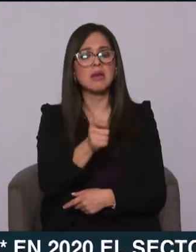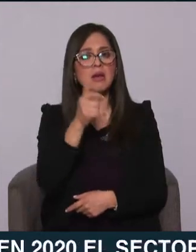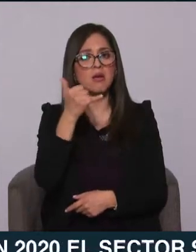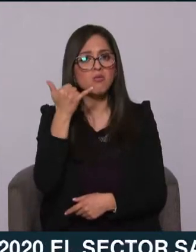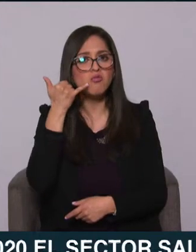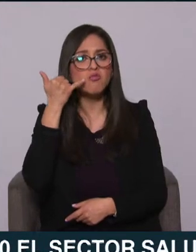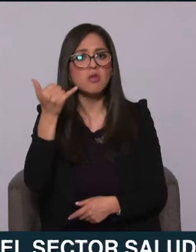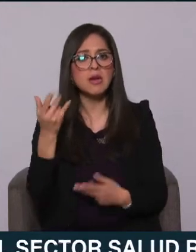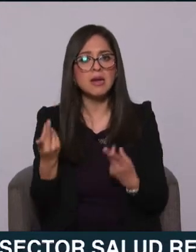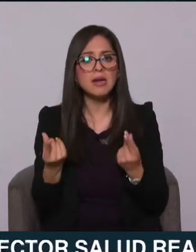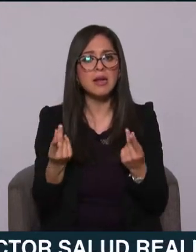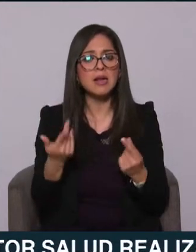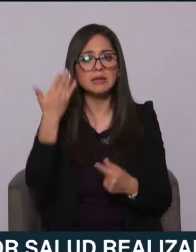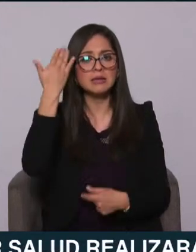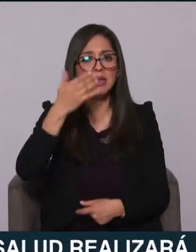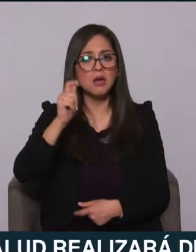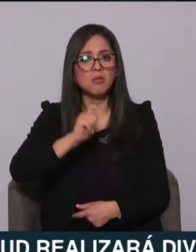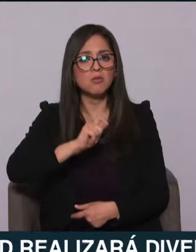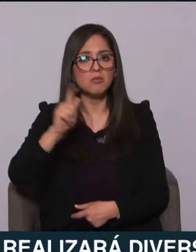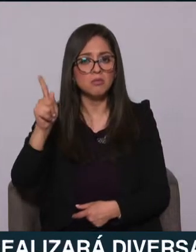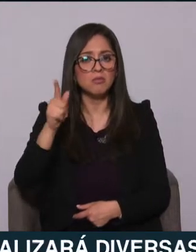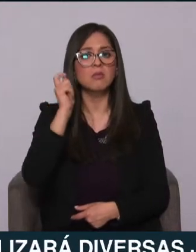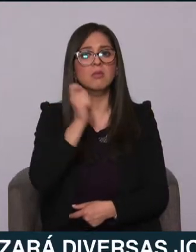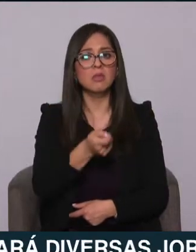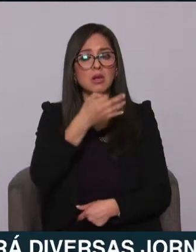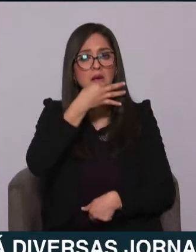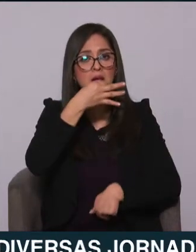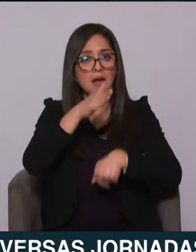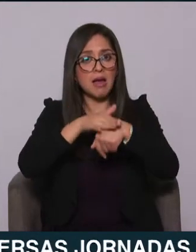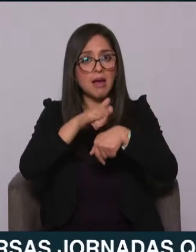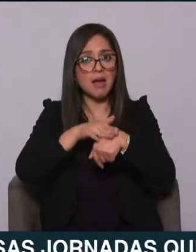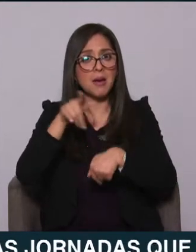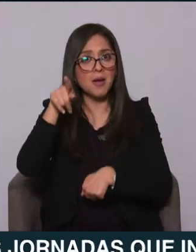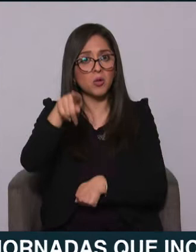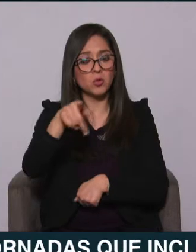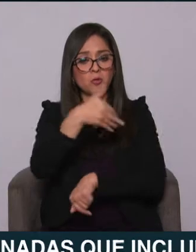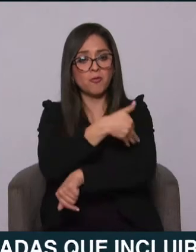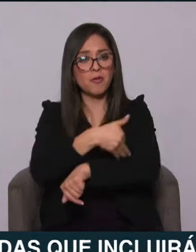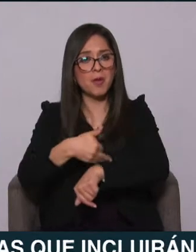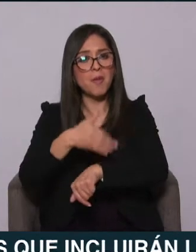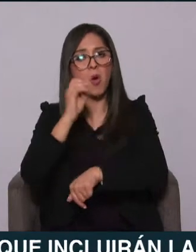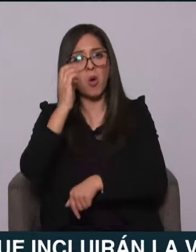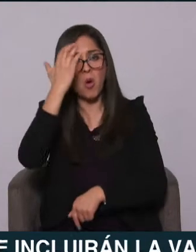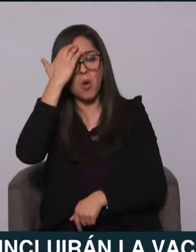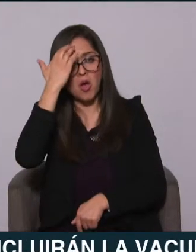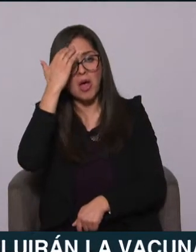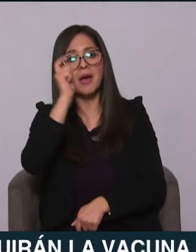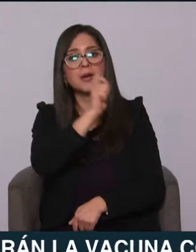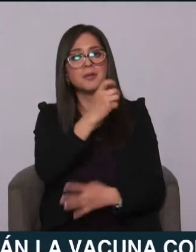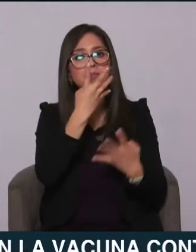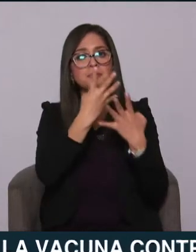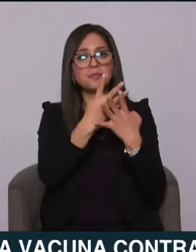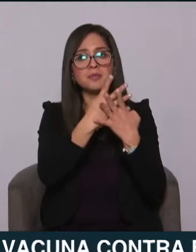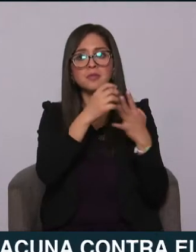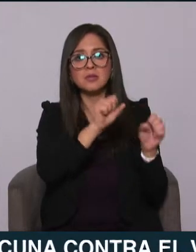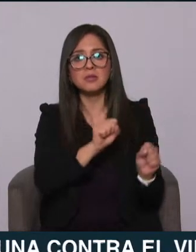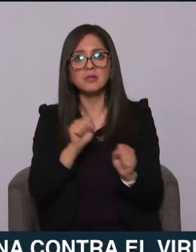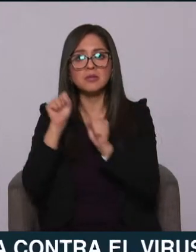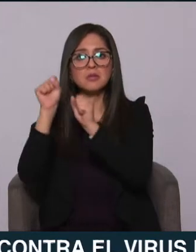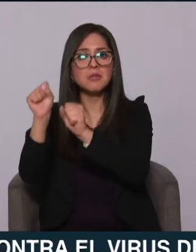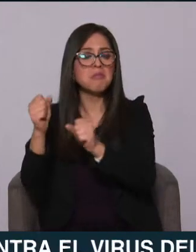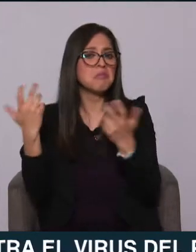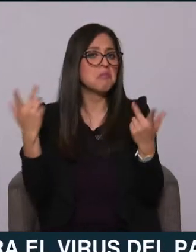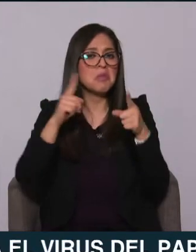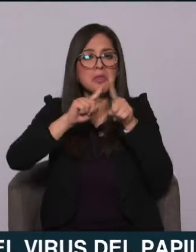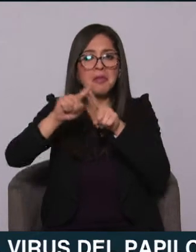tono apurado y profesional, en el cual se informa que algún conocido de la víctima está detenido en la cárcel por cualquier